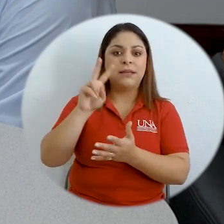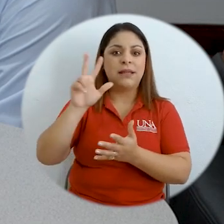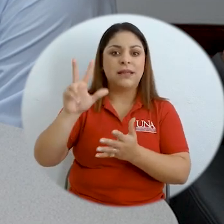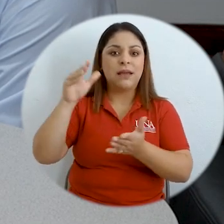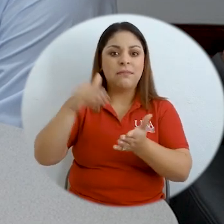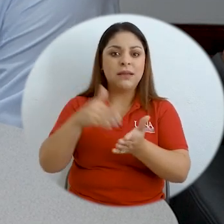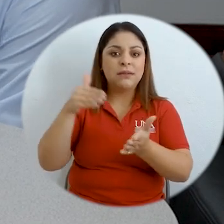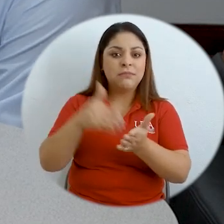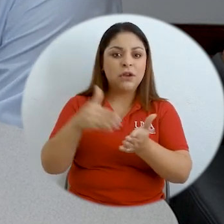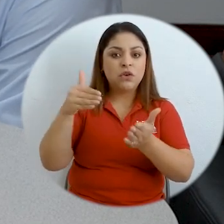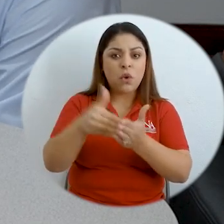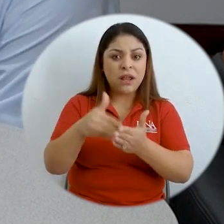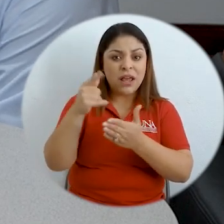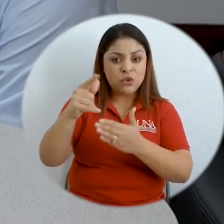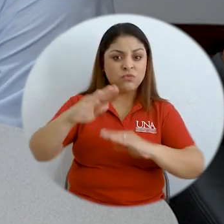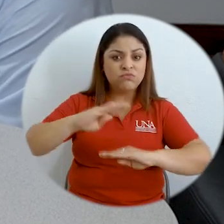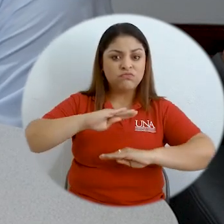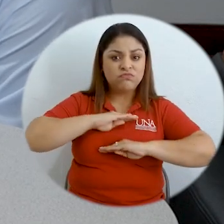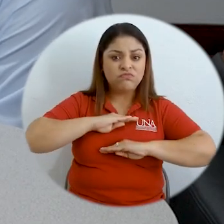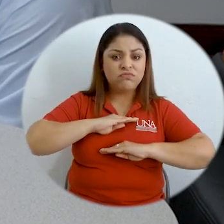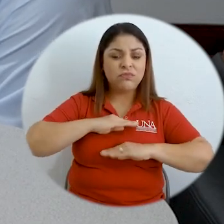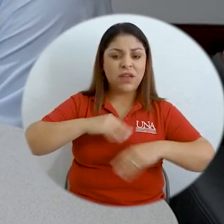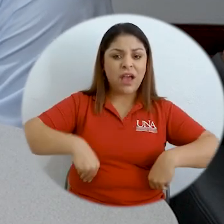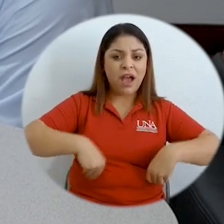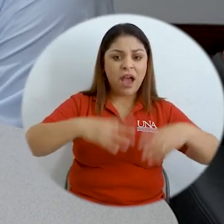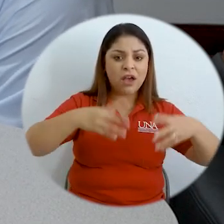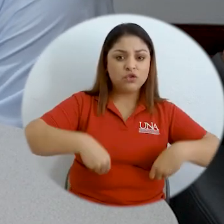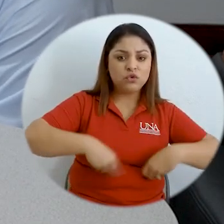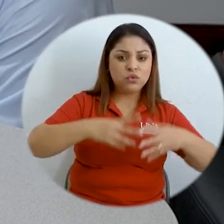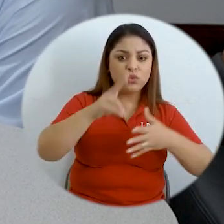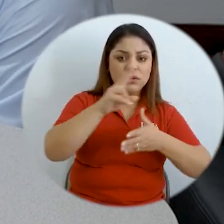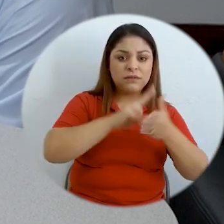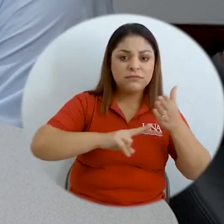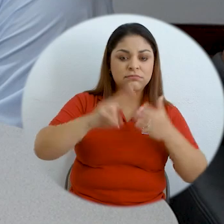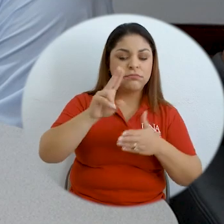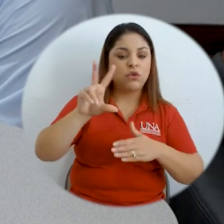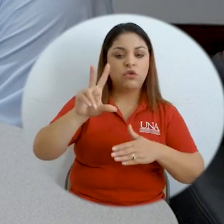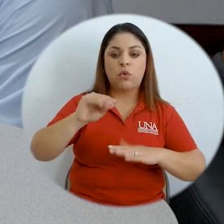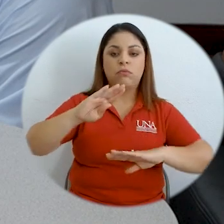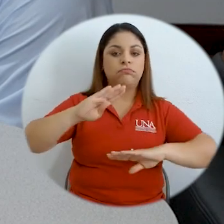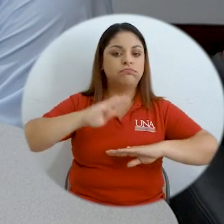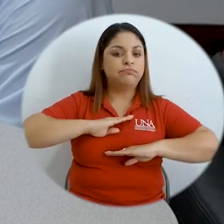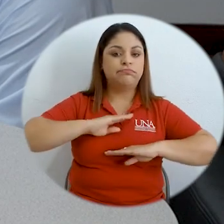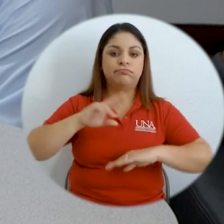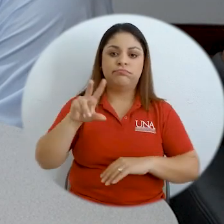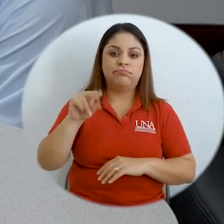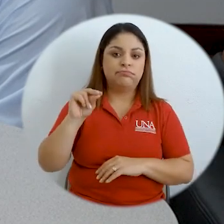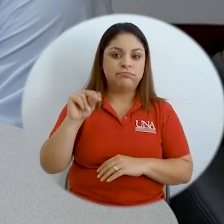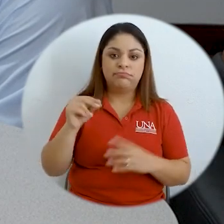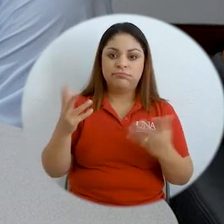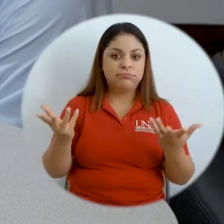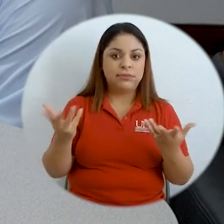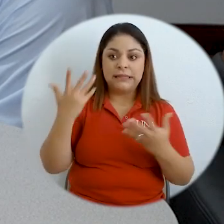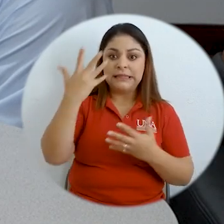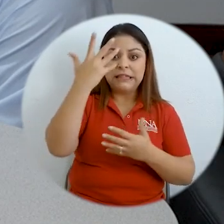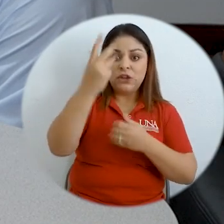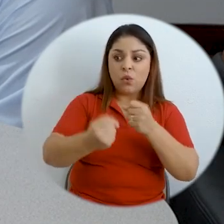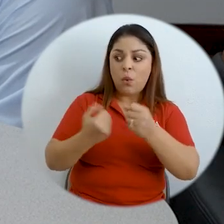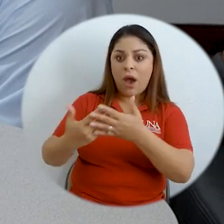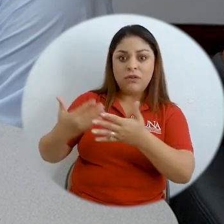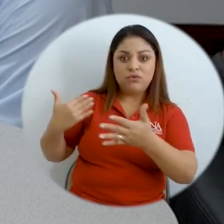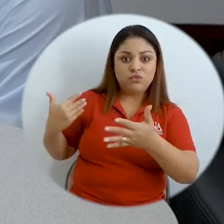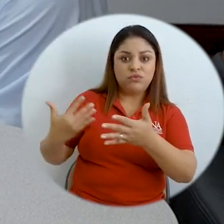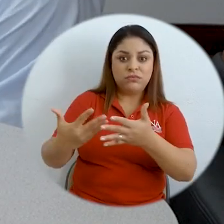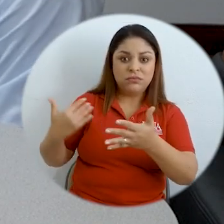colones nunca compensa los gastos que la universidad ha hecho y las inversiones que la universidad ha hecho en estos